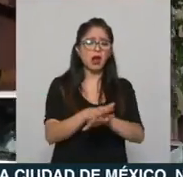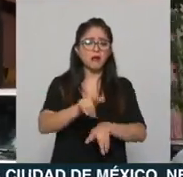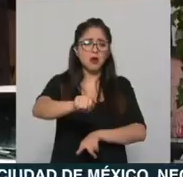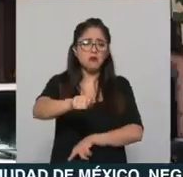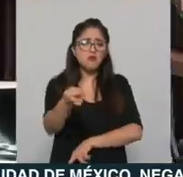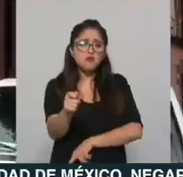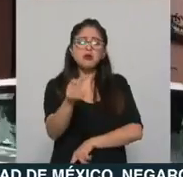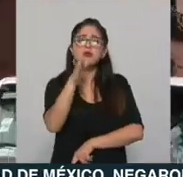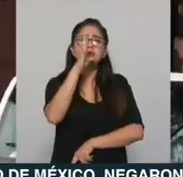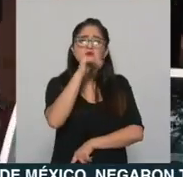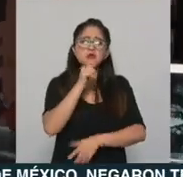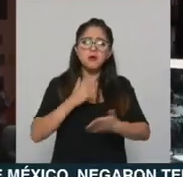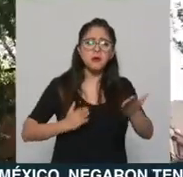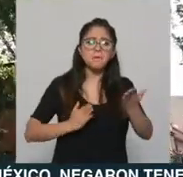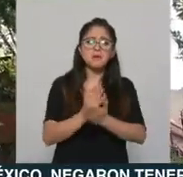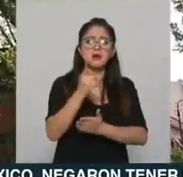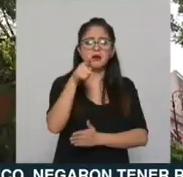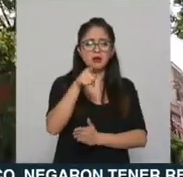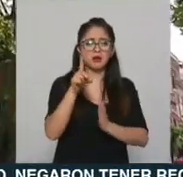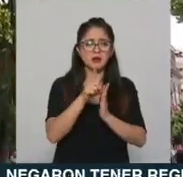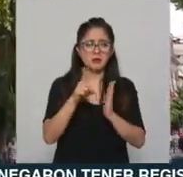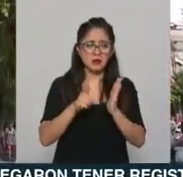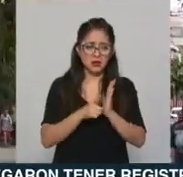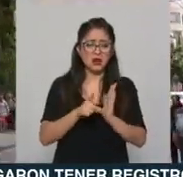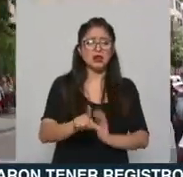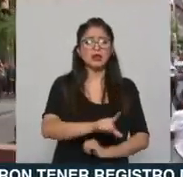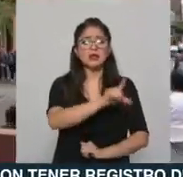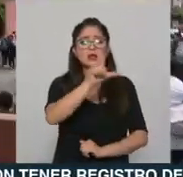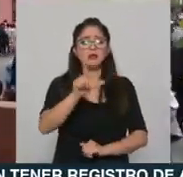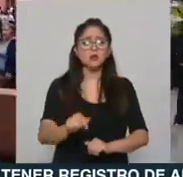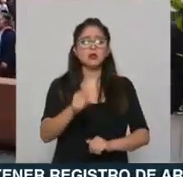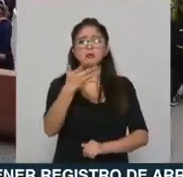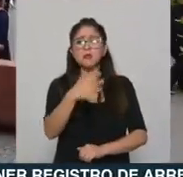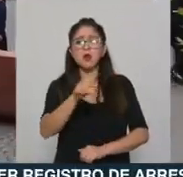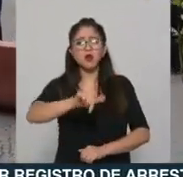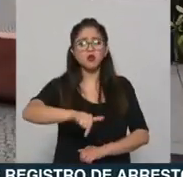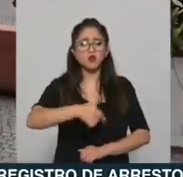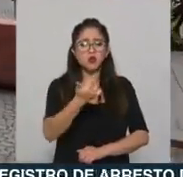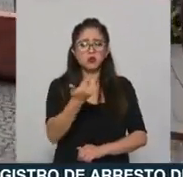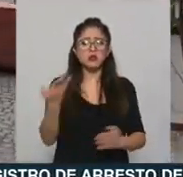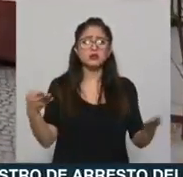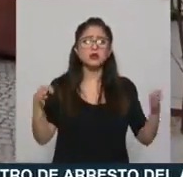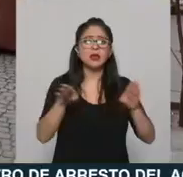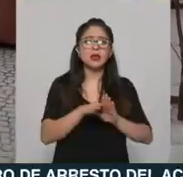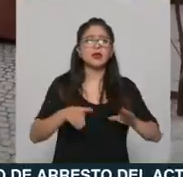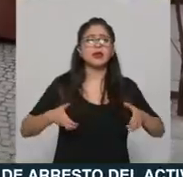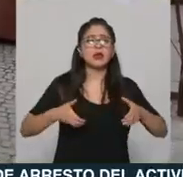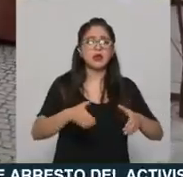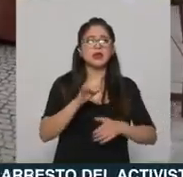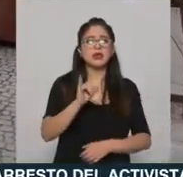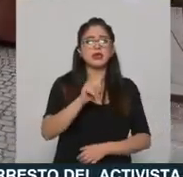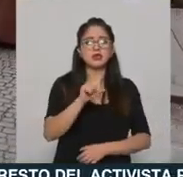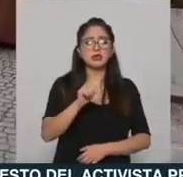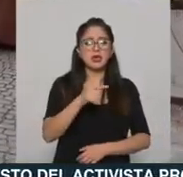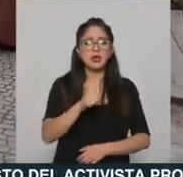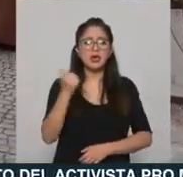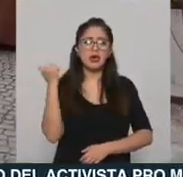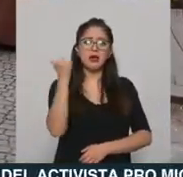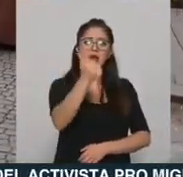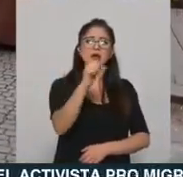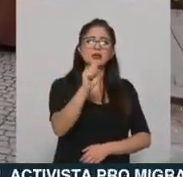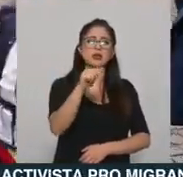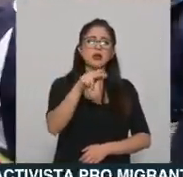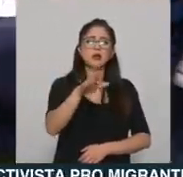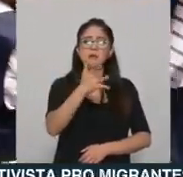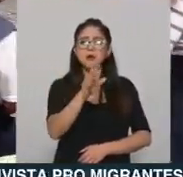ya no pudieron entrar al inmueble. Horas más tarde, al mediodía, cerraron la calle de Izazaga a San Jerónimo por más de